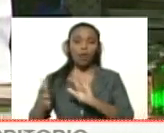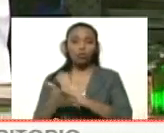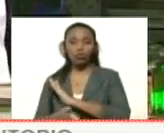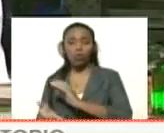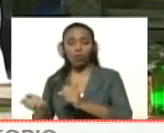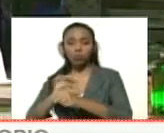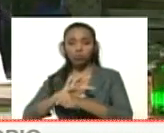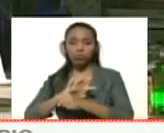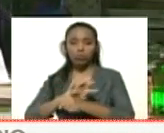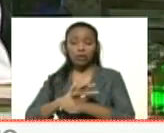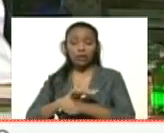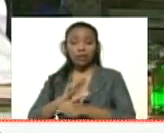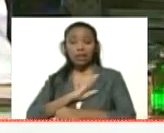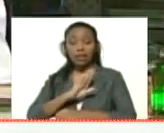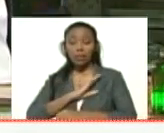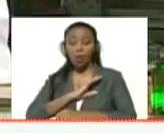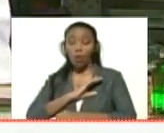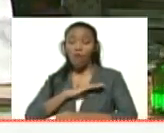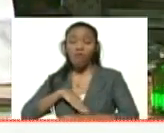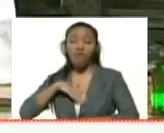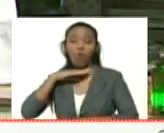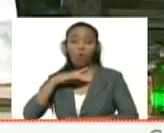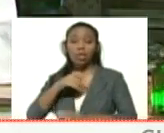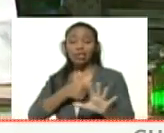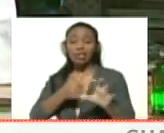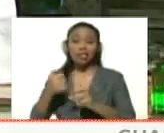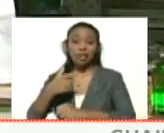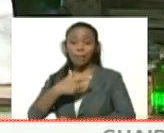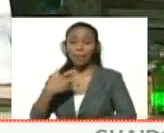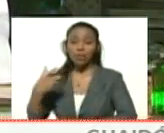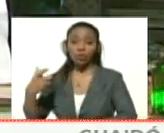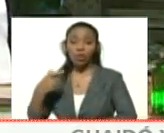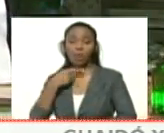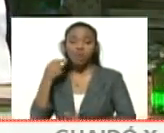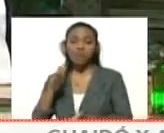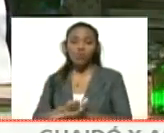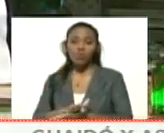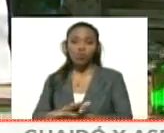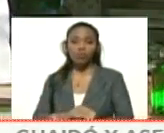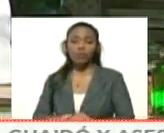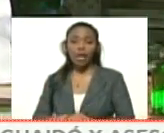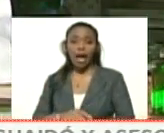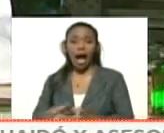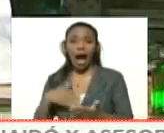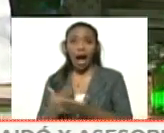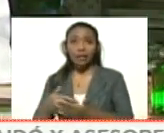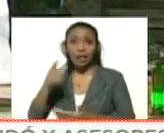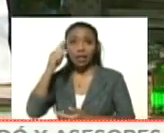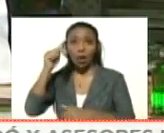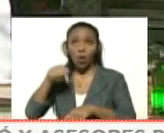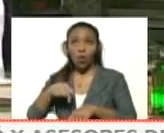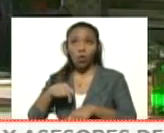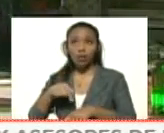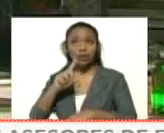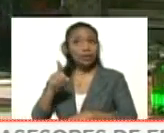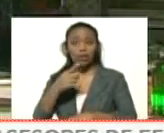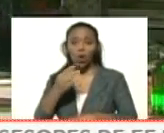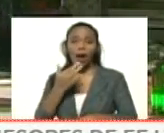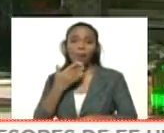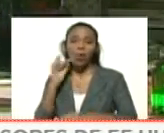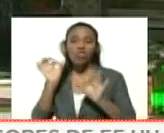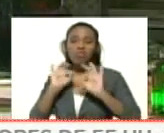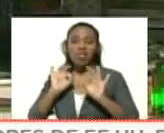y tendríamos cerca de 60 personas fallecidas. Al día de hoy, si no hubiéramos